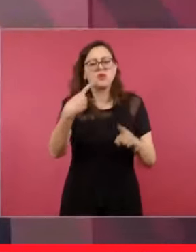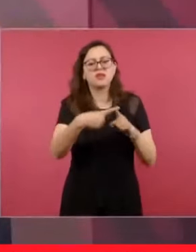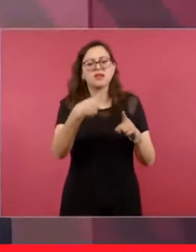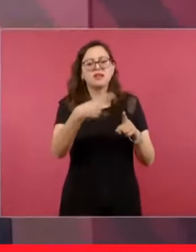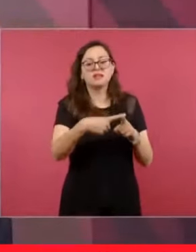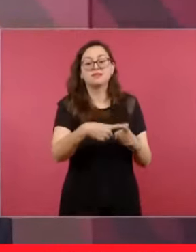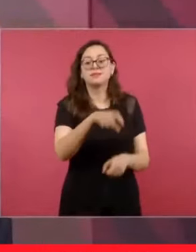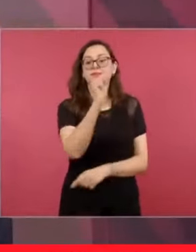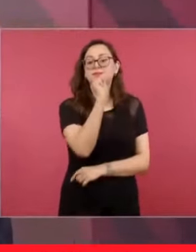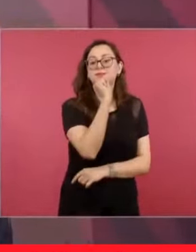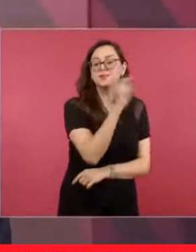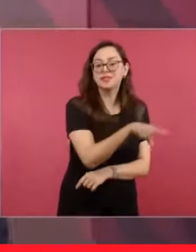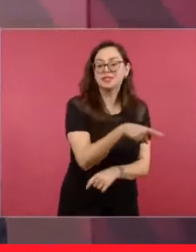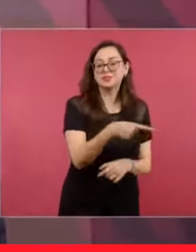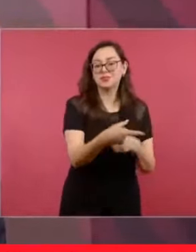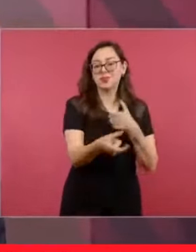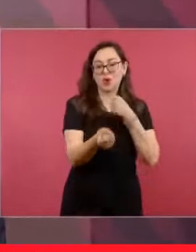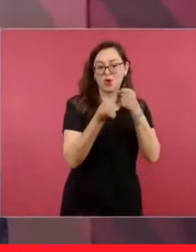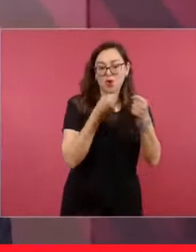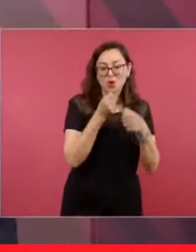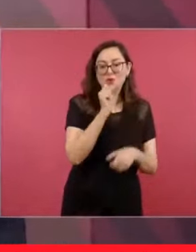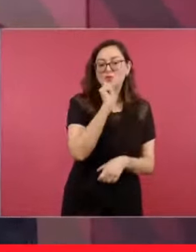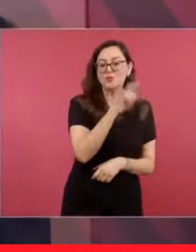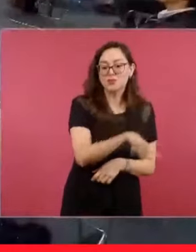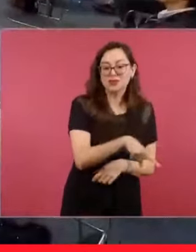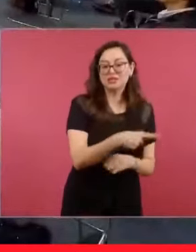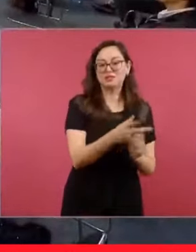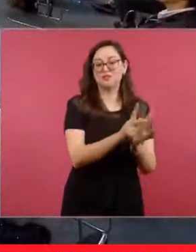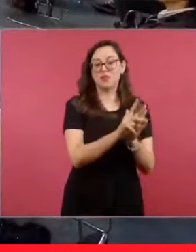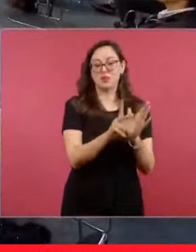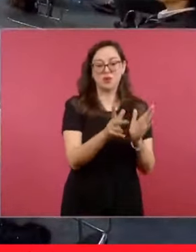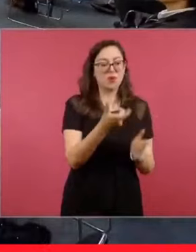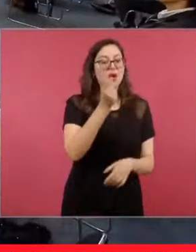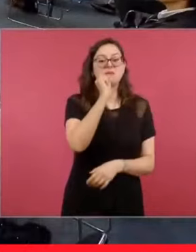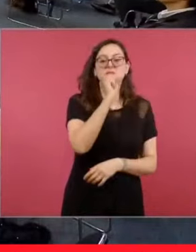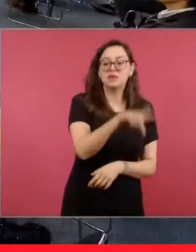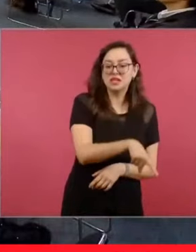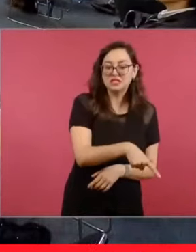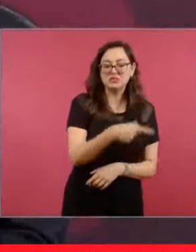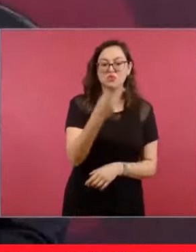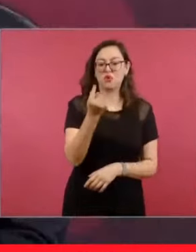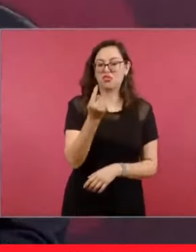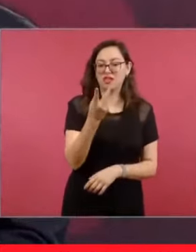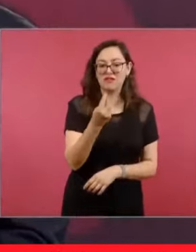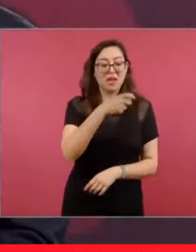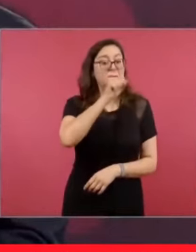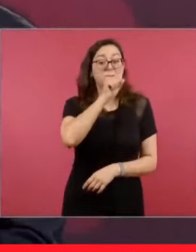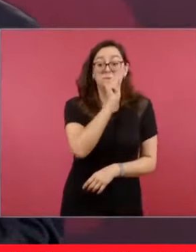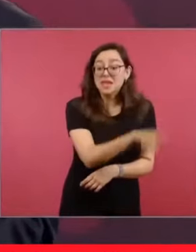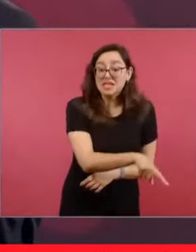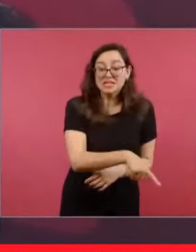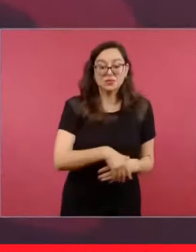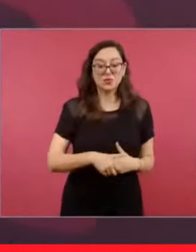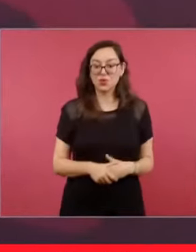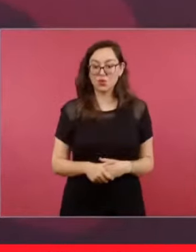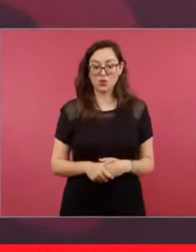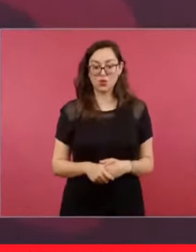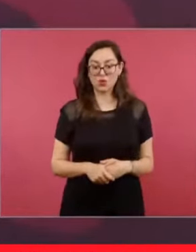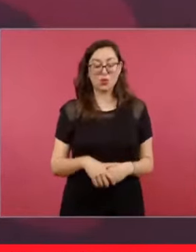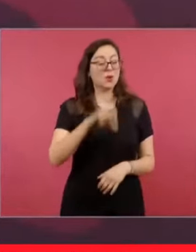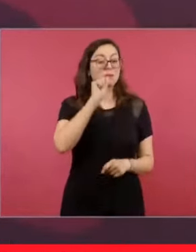mismos más que no lo voy a estar aquí repite y repite y repite los mismos